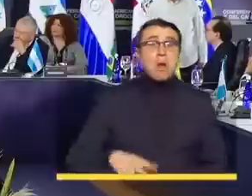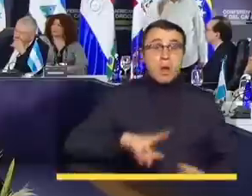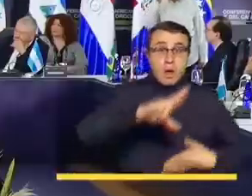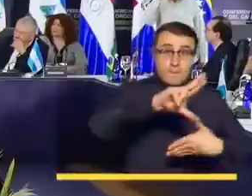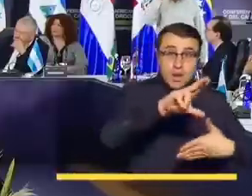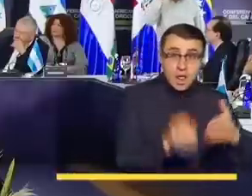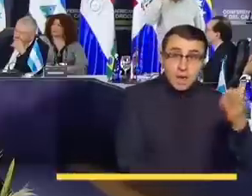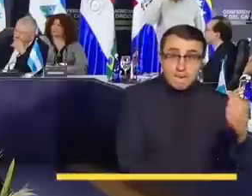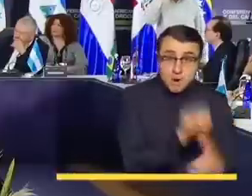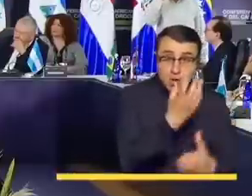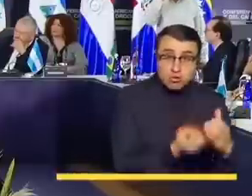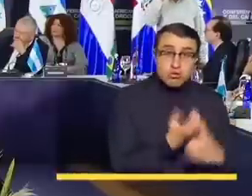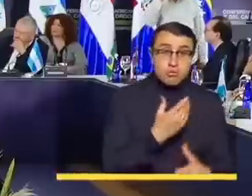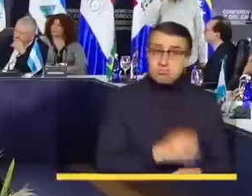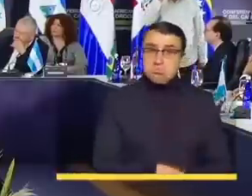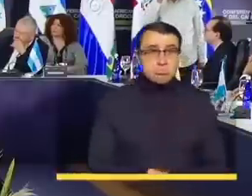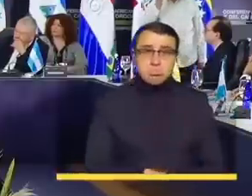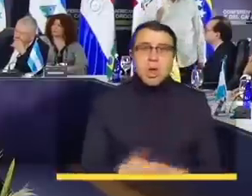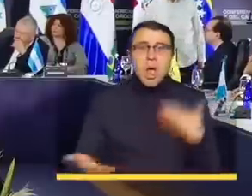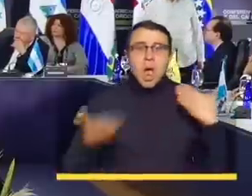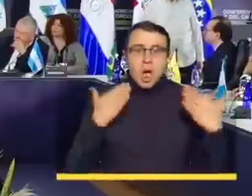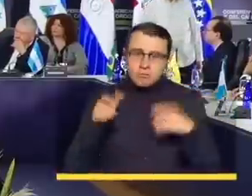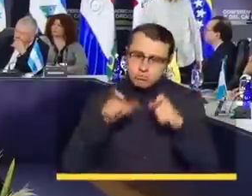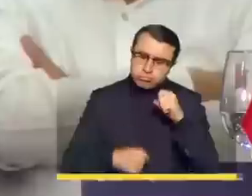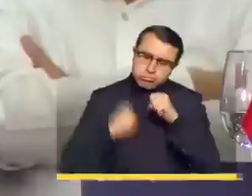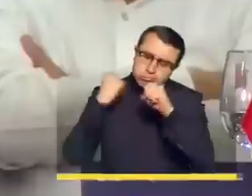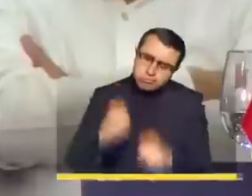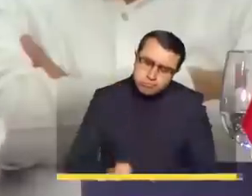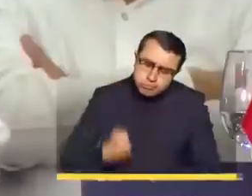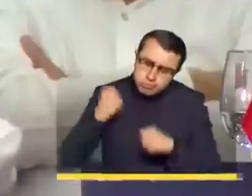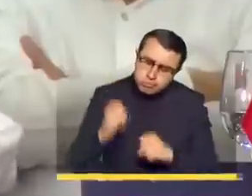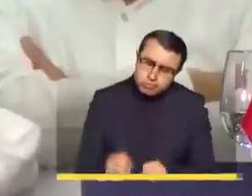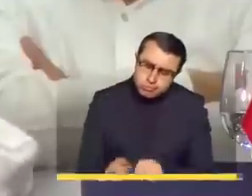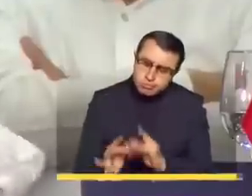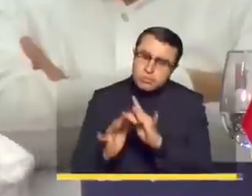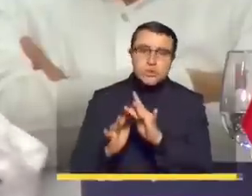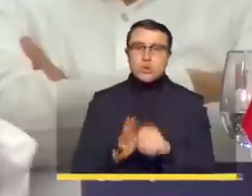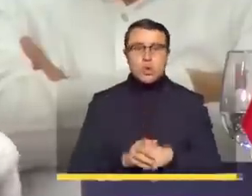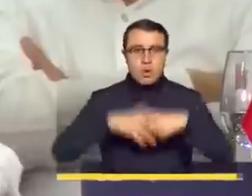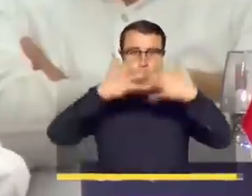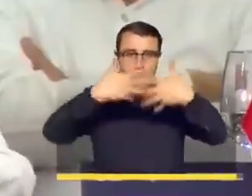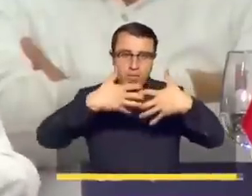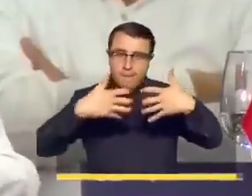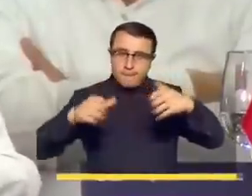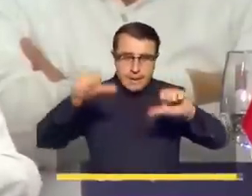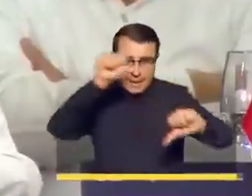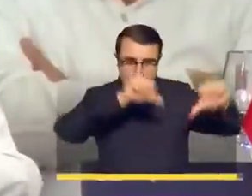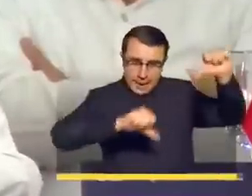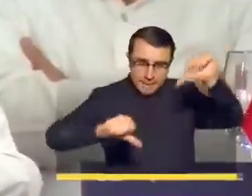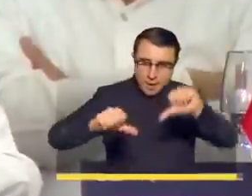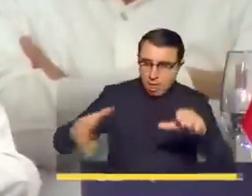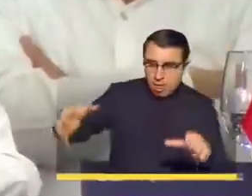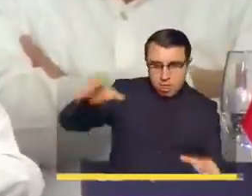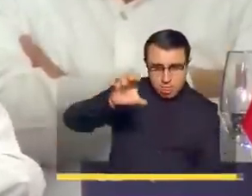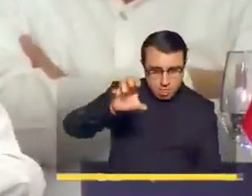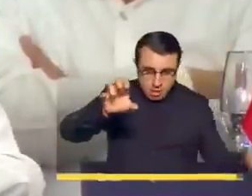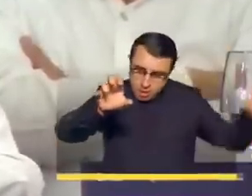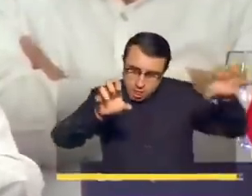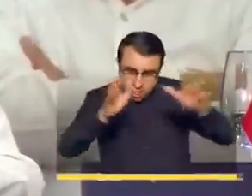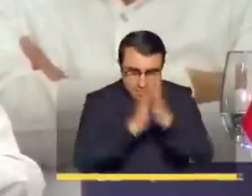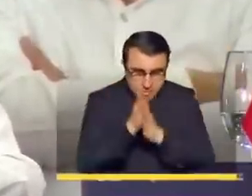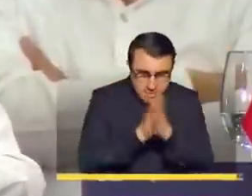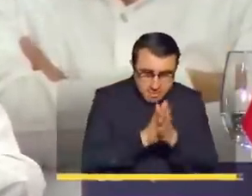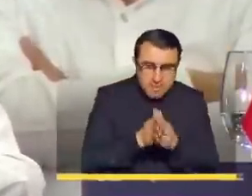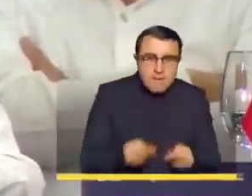no lo producen campesinos, no es una planta, es simplemente una fabriquita que combina unos químicos. ¿Cómo van a